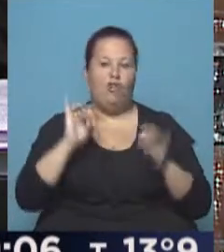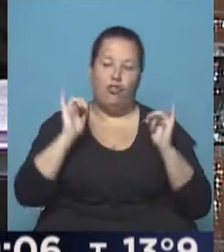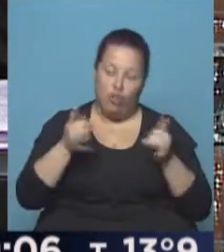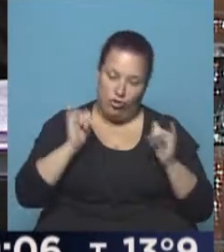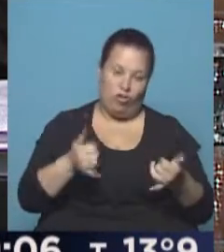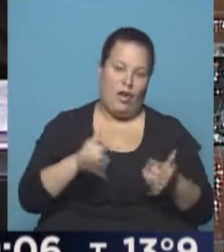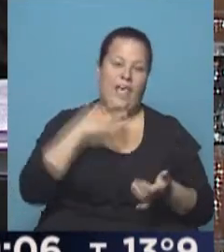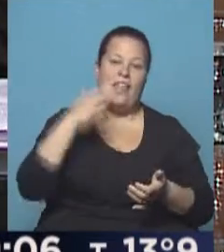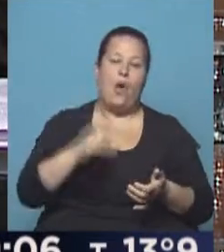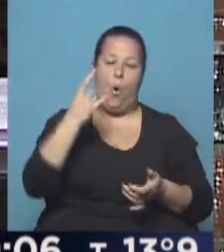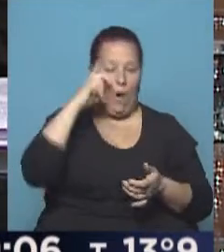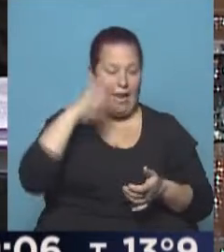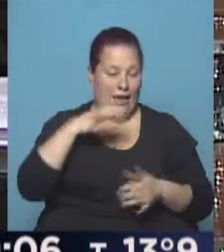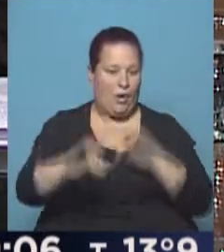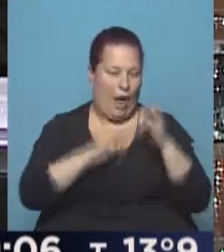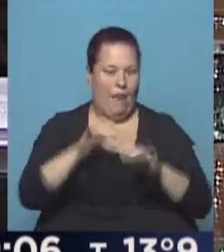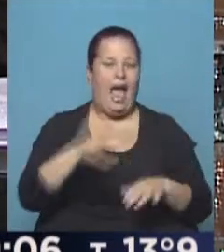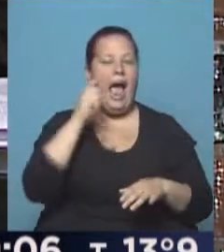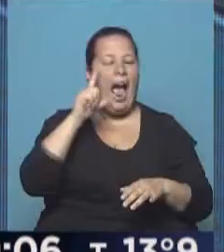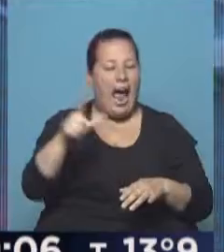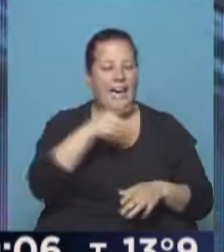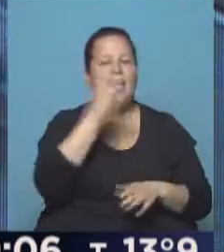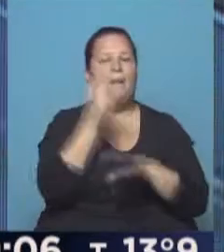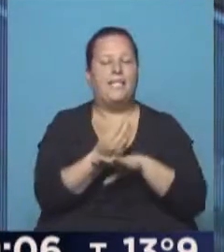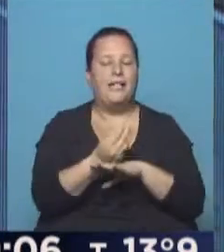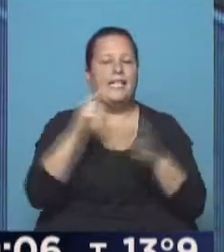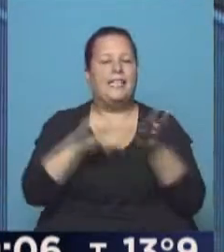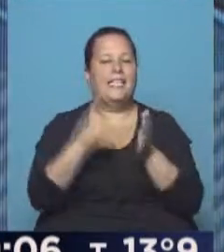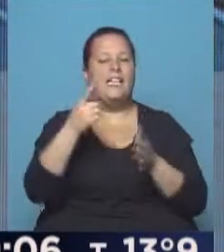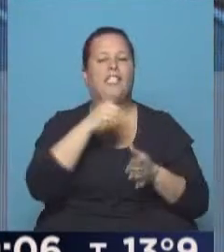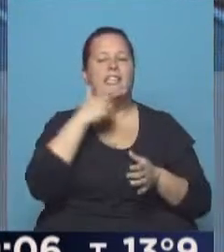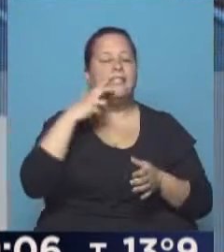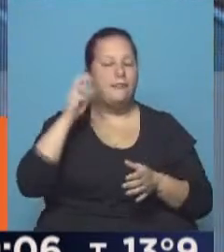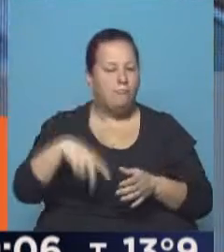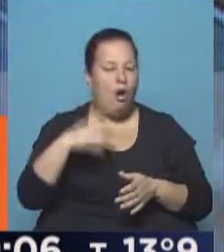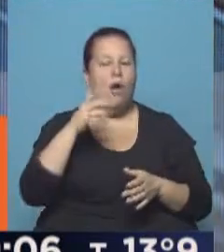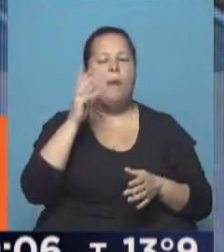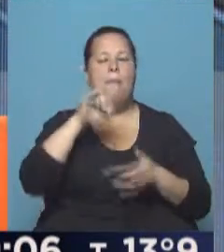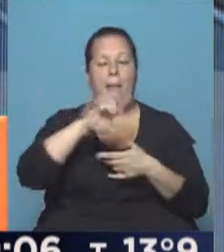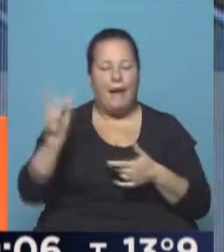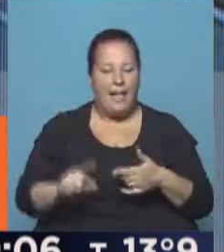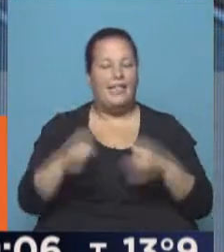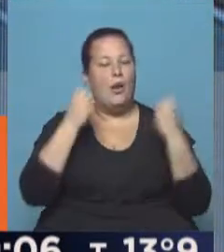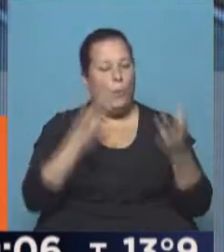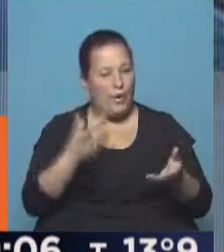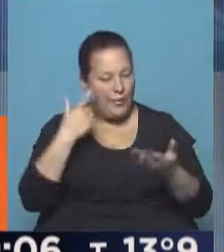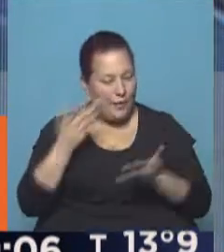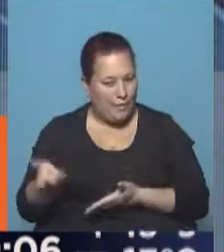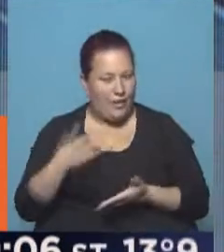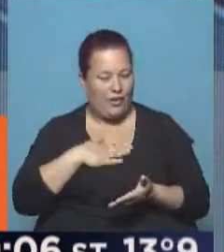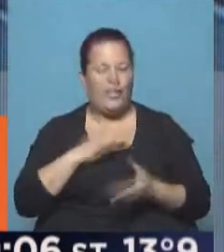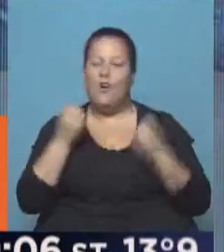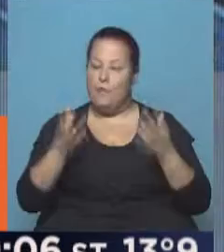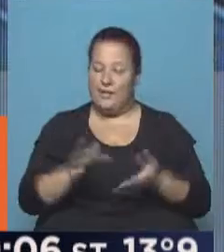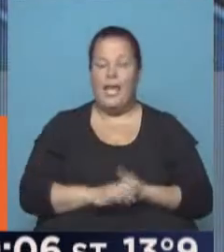ni hablar, la decisión de la UNESCO, que ahora lo vamos a tocar. Ariel Helblum, representante del Centro Simón Wiesenthal para América Latina. Hola, bienvenido, Ariel, un gusto.